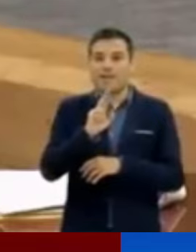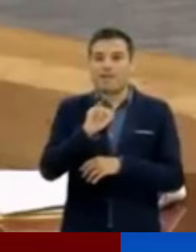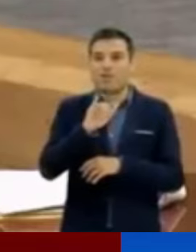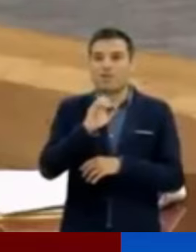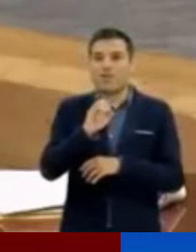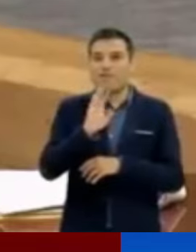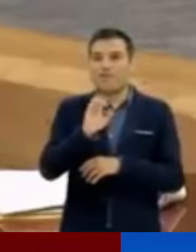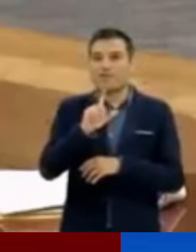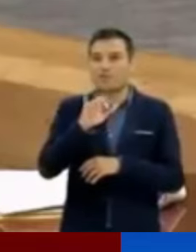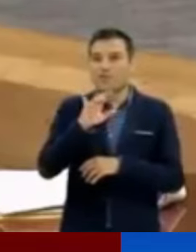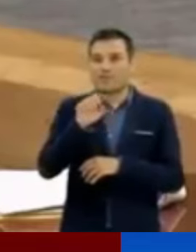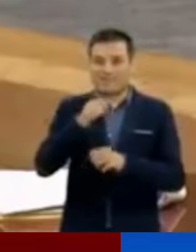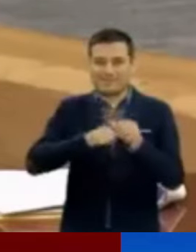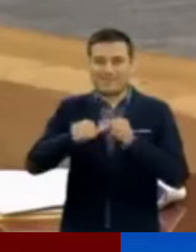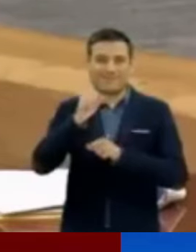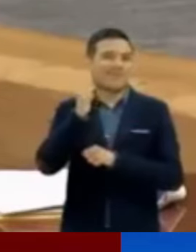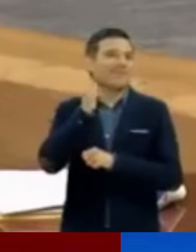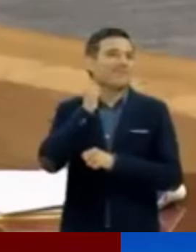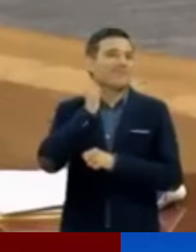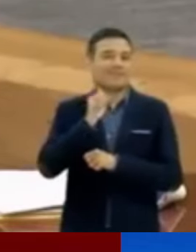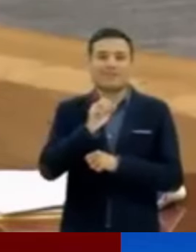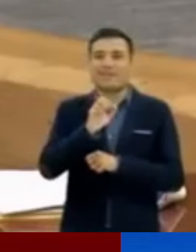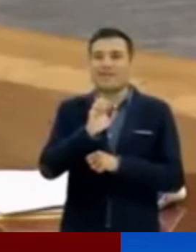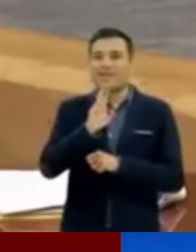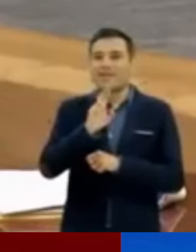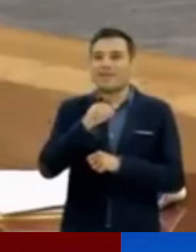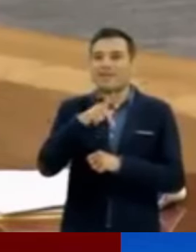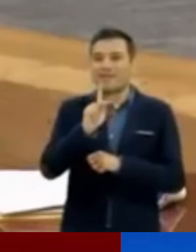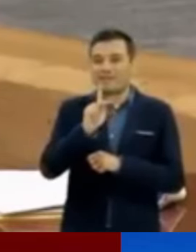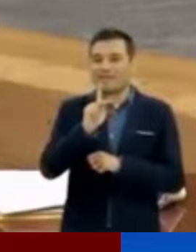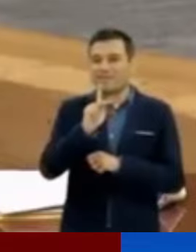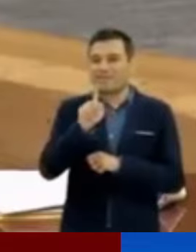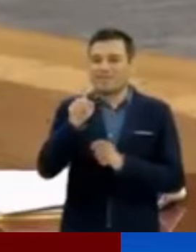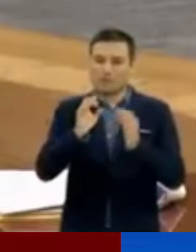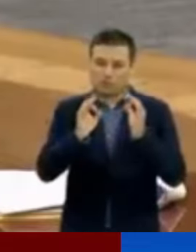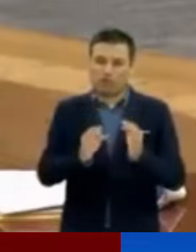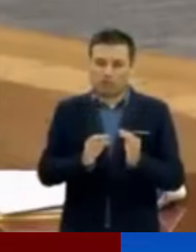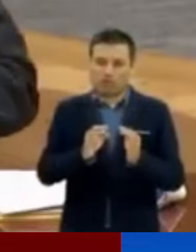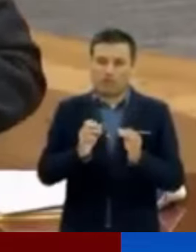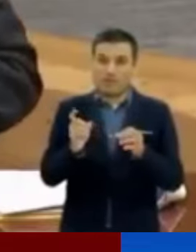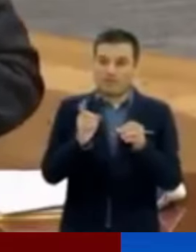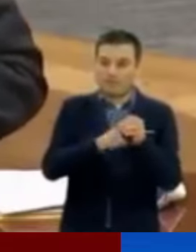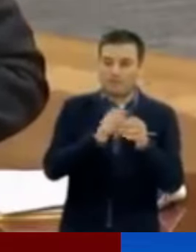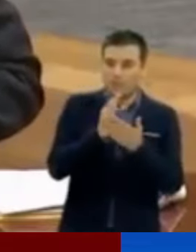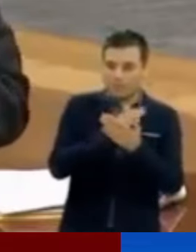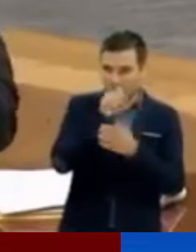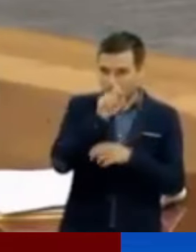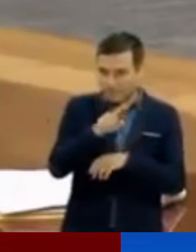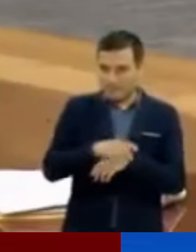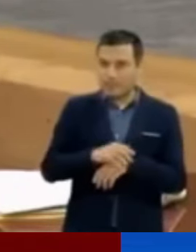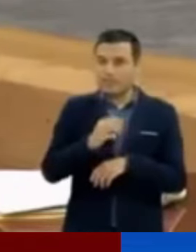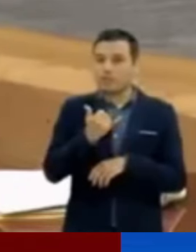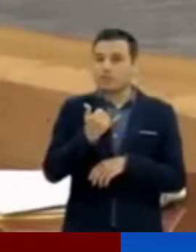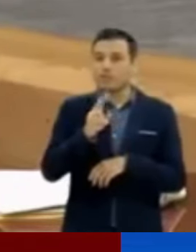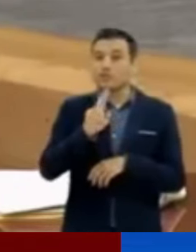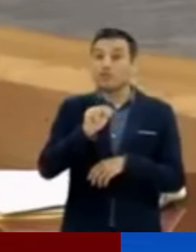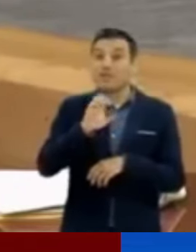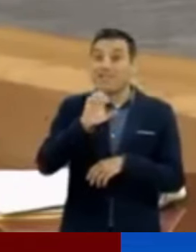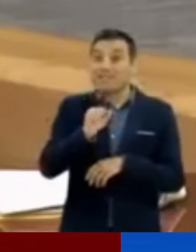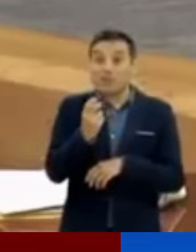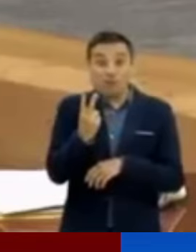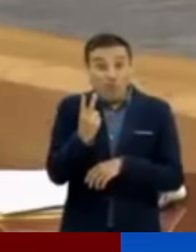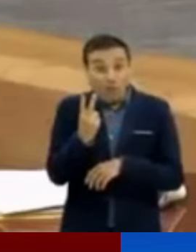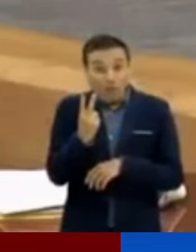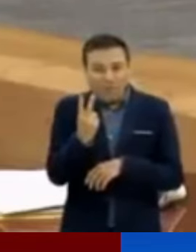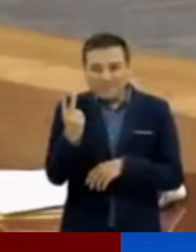Beltrones, el senador Eric Iván Jaimes de Sonora, que ahora está en Morena. Ahí está el hijo de Yunes, los